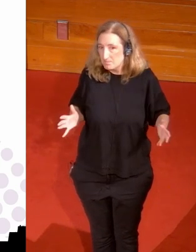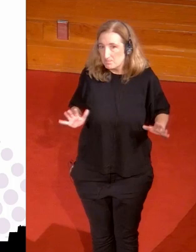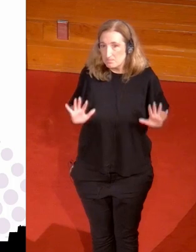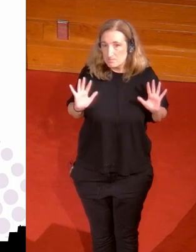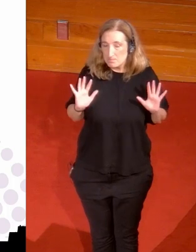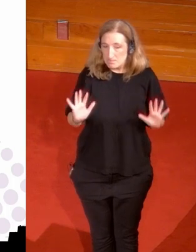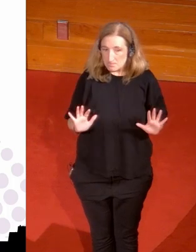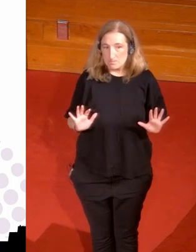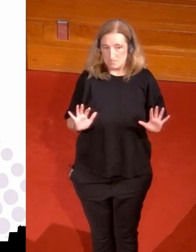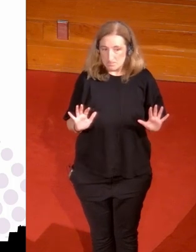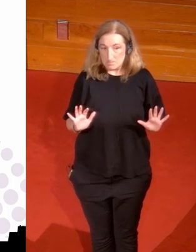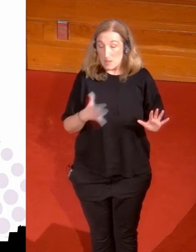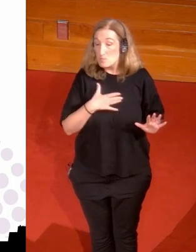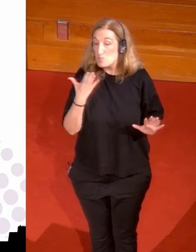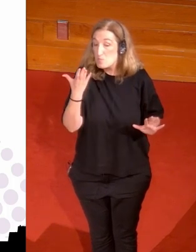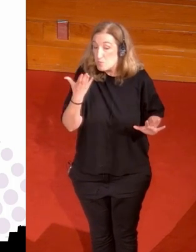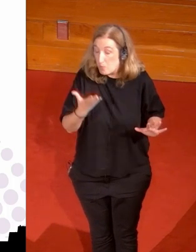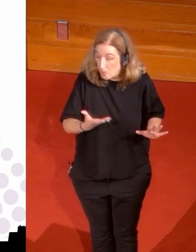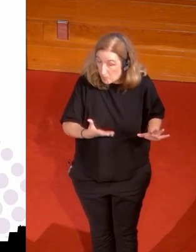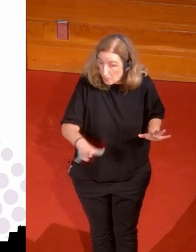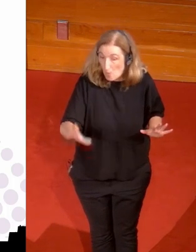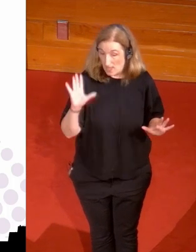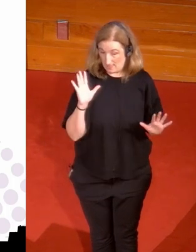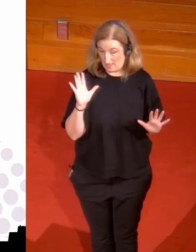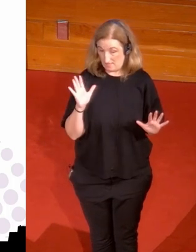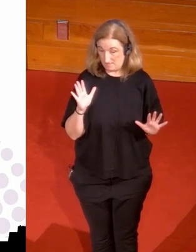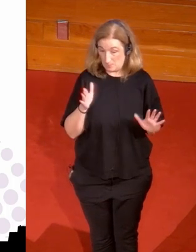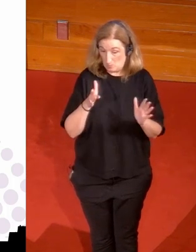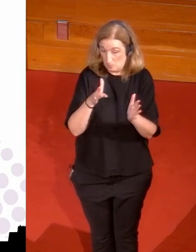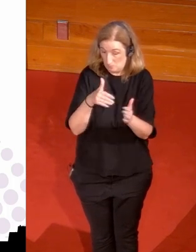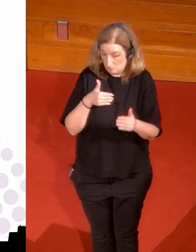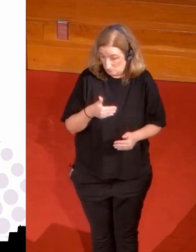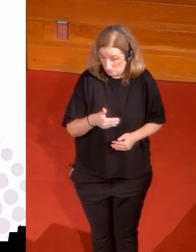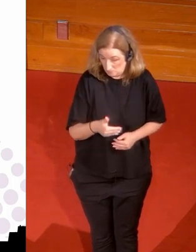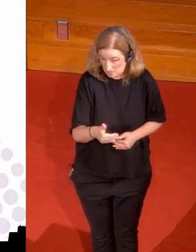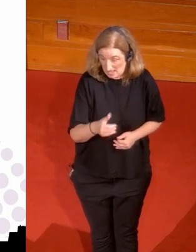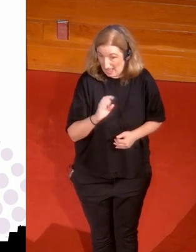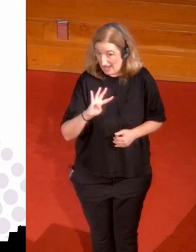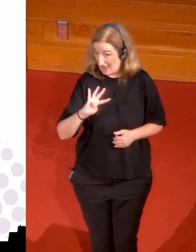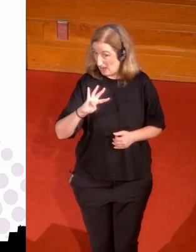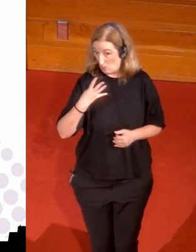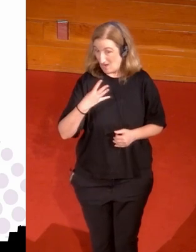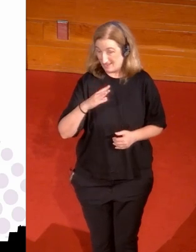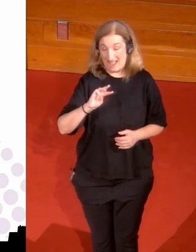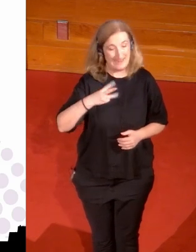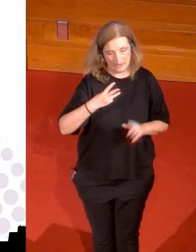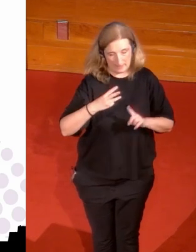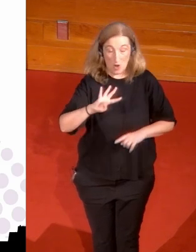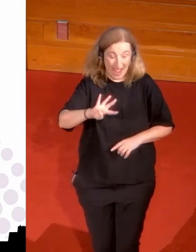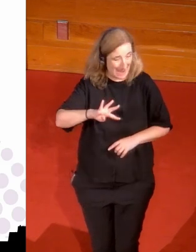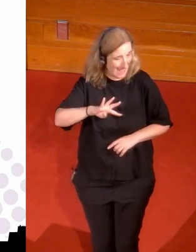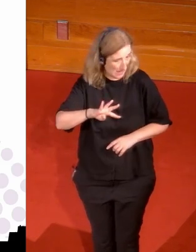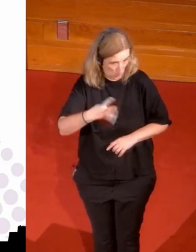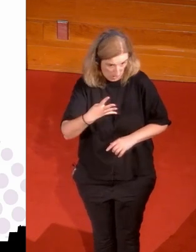eh que puede ser que si entonces a la cuarta no a la tercera a la cuarta va la